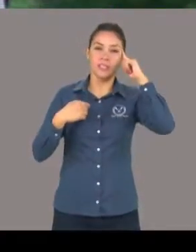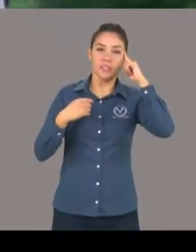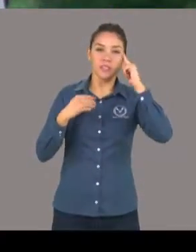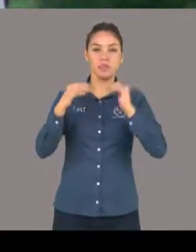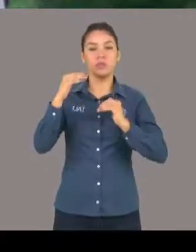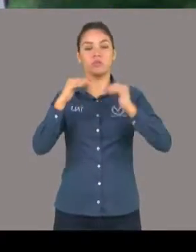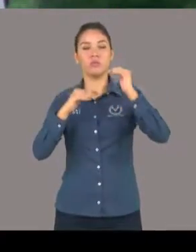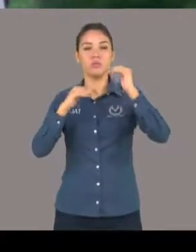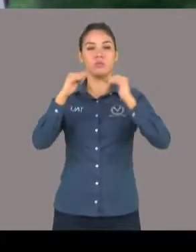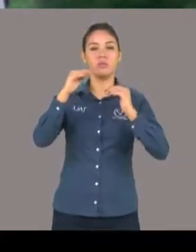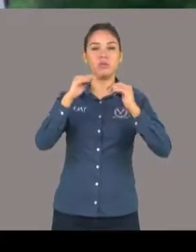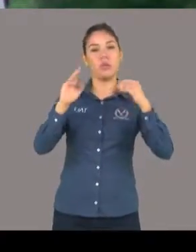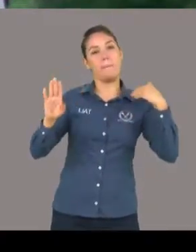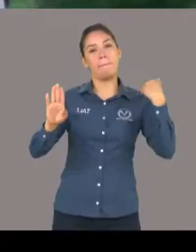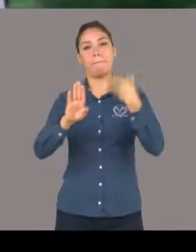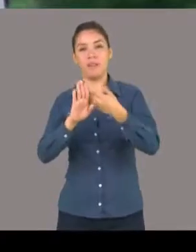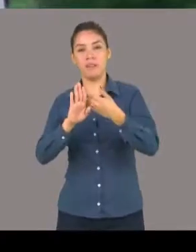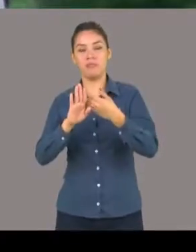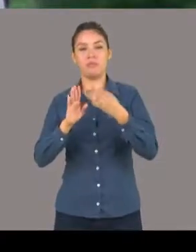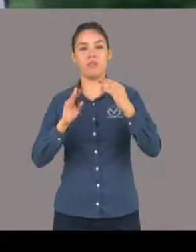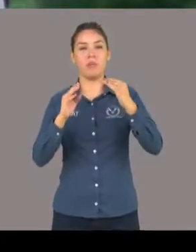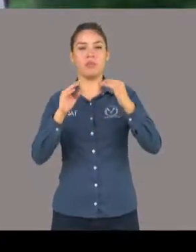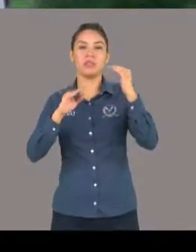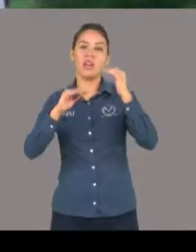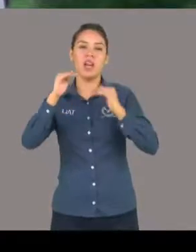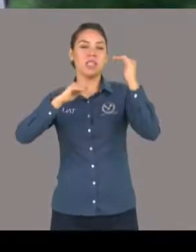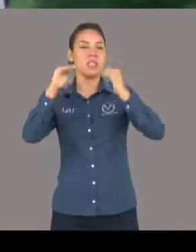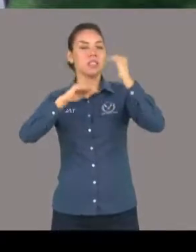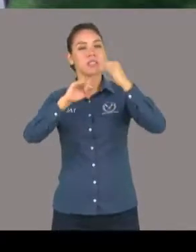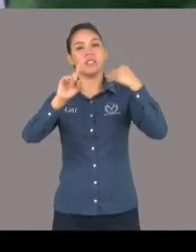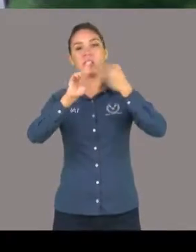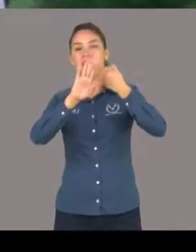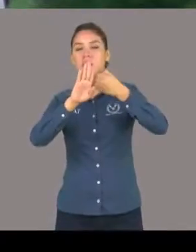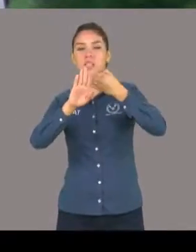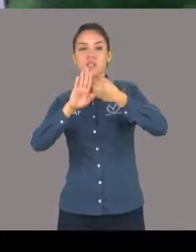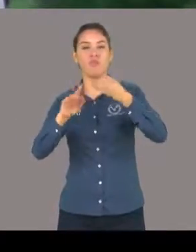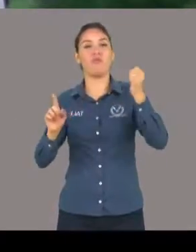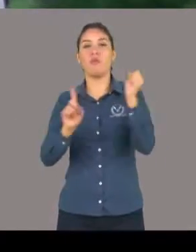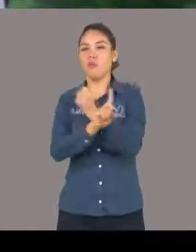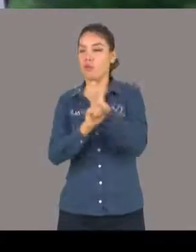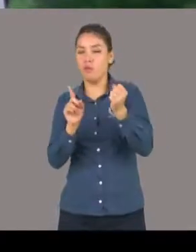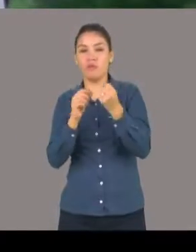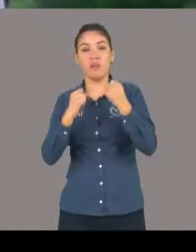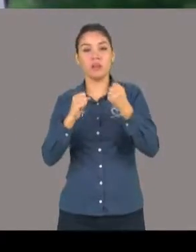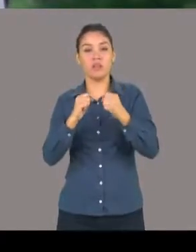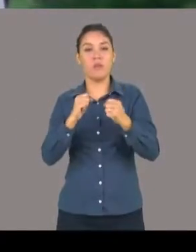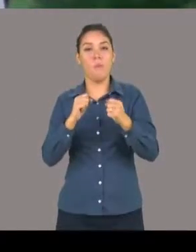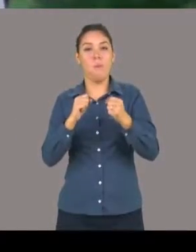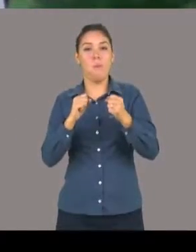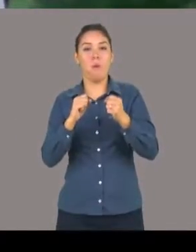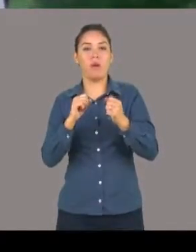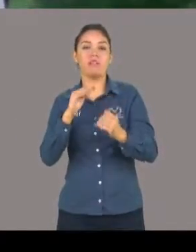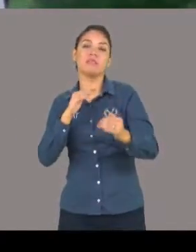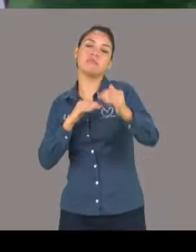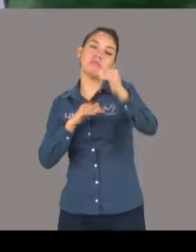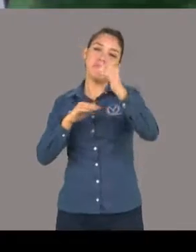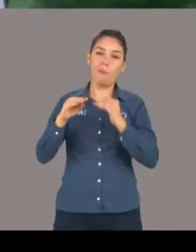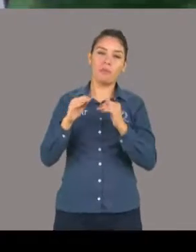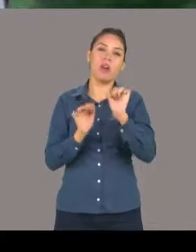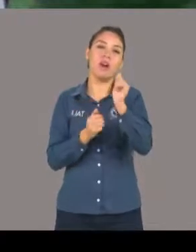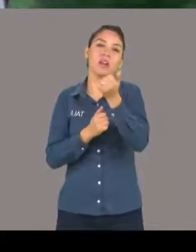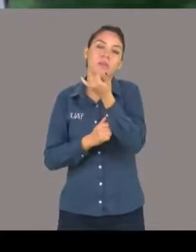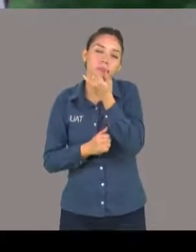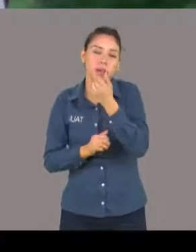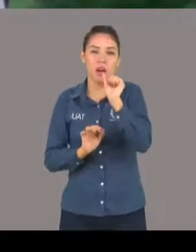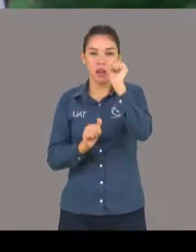me enojo y después empiezo y agredo. Llega el clímax de la agresión, hay una agresión muy fuerte, después hay un